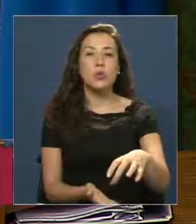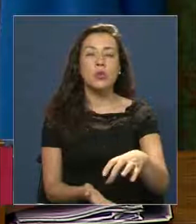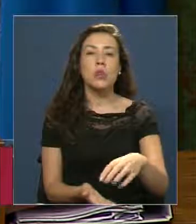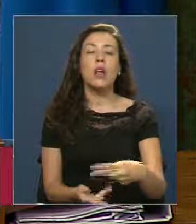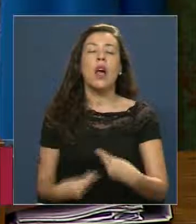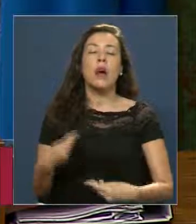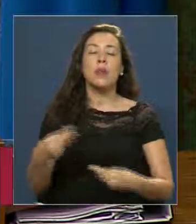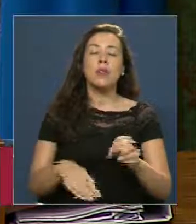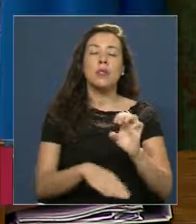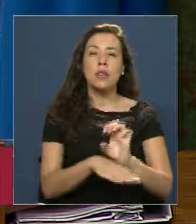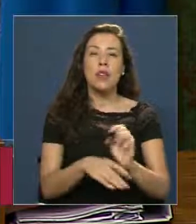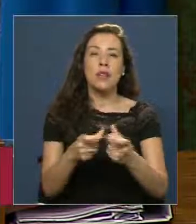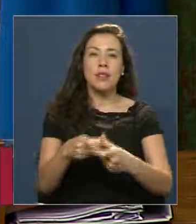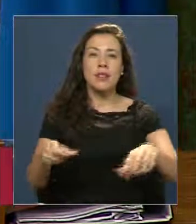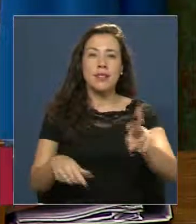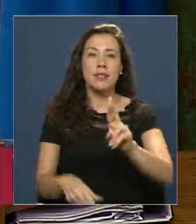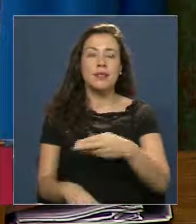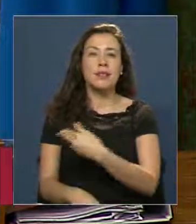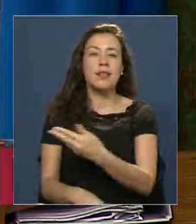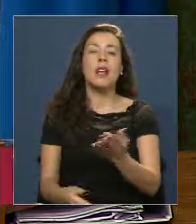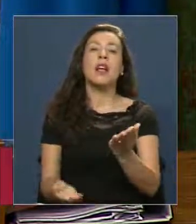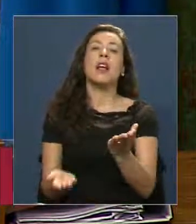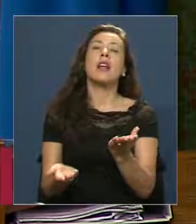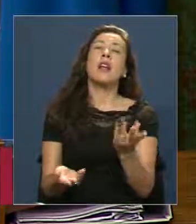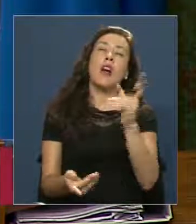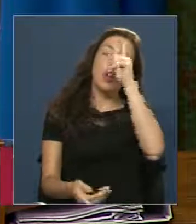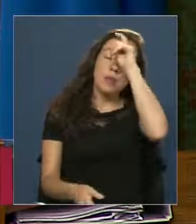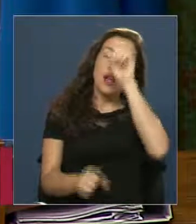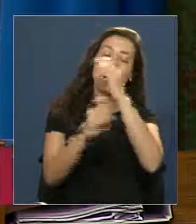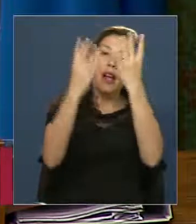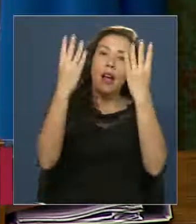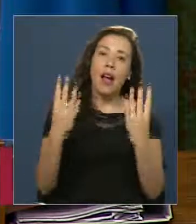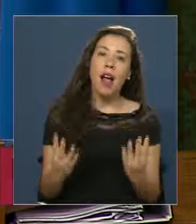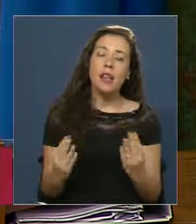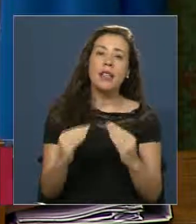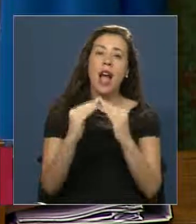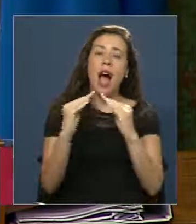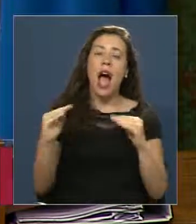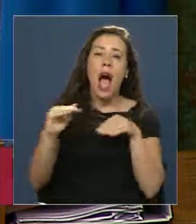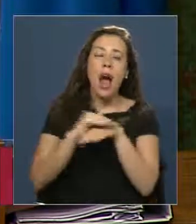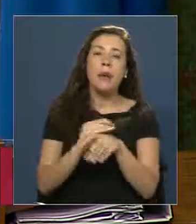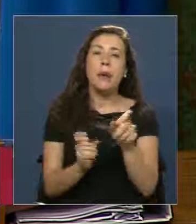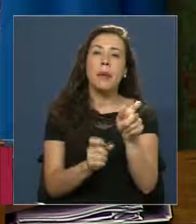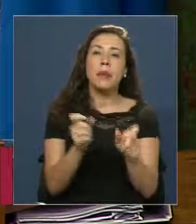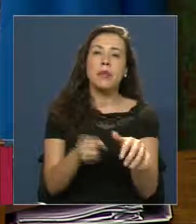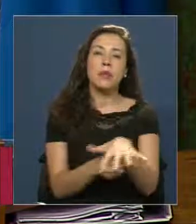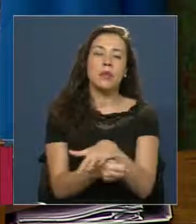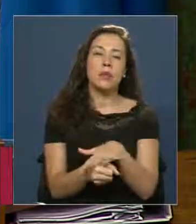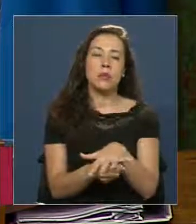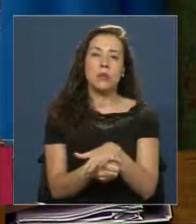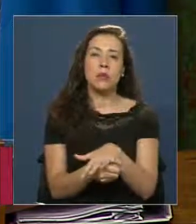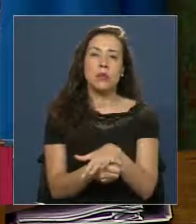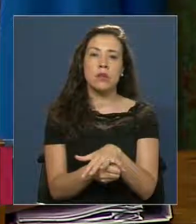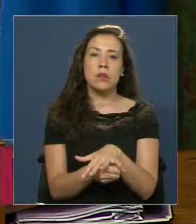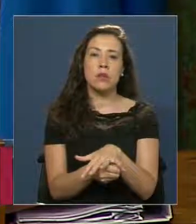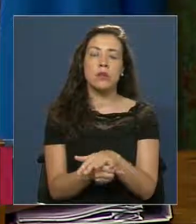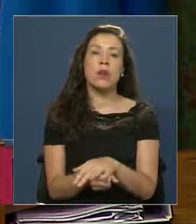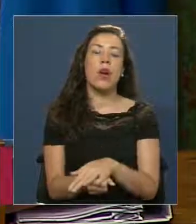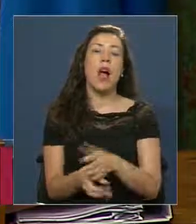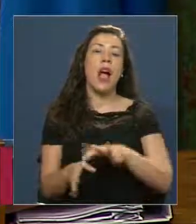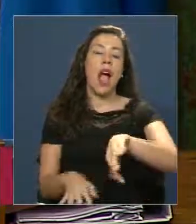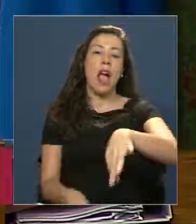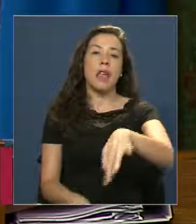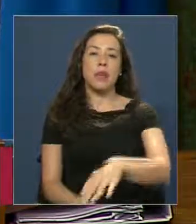del Estado, establecimientos de salud públicos, cárceles, albergues y a personas en situación de calle. Eso